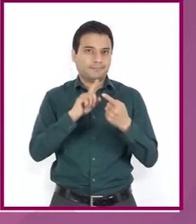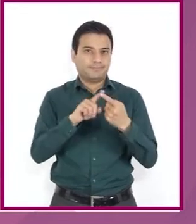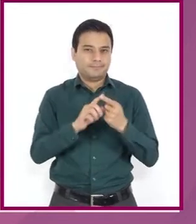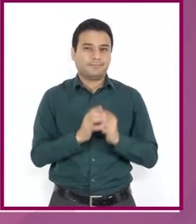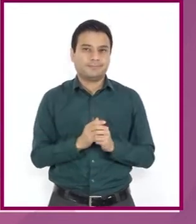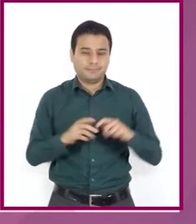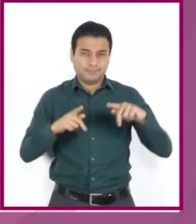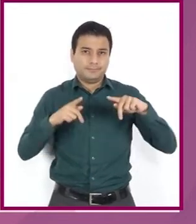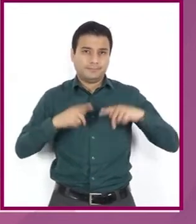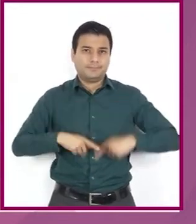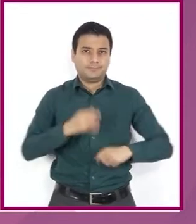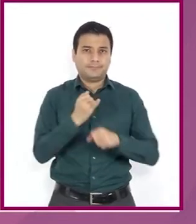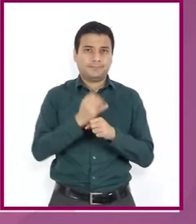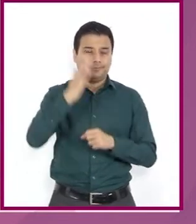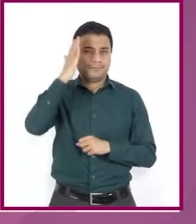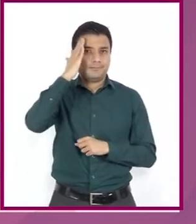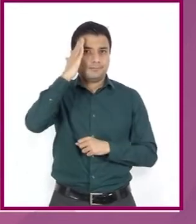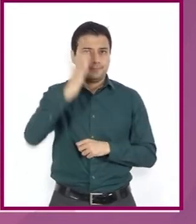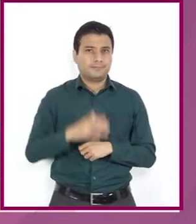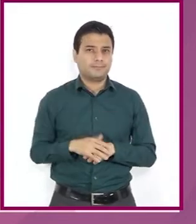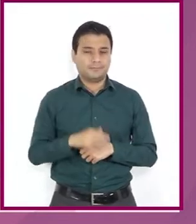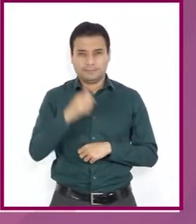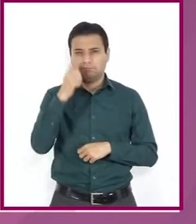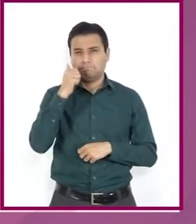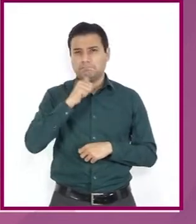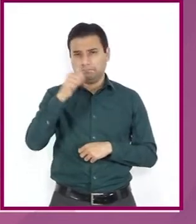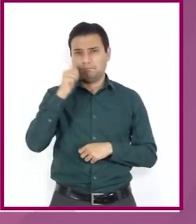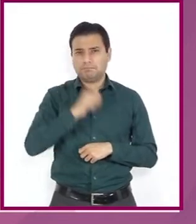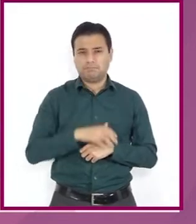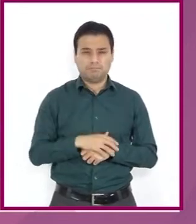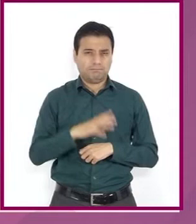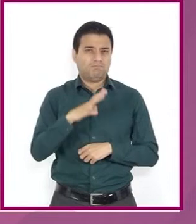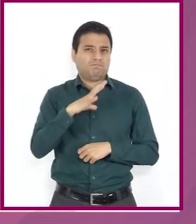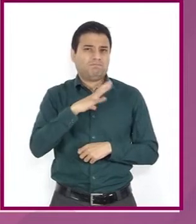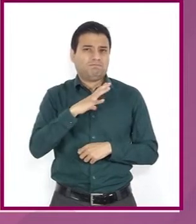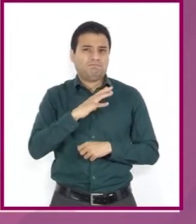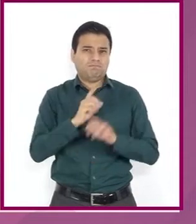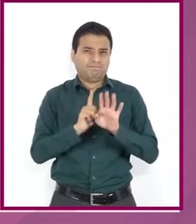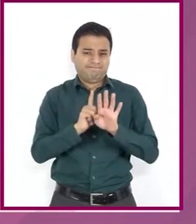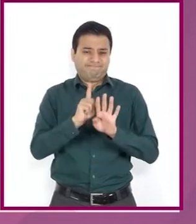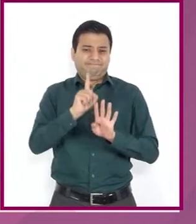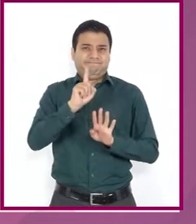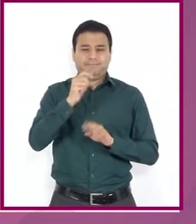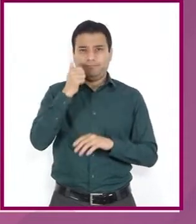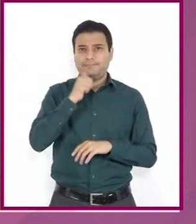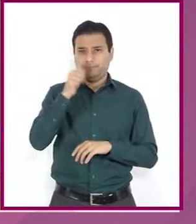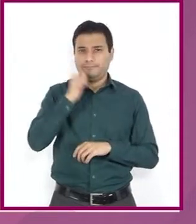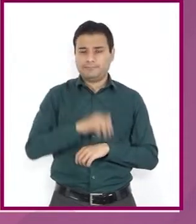personajes principales, los cuales siempre se destacan de los demás y pueden ser